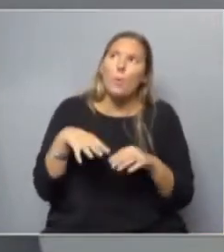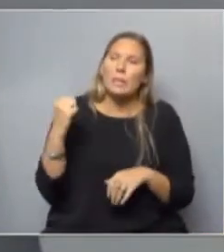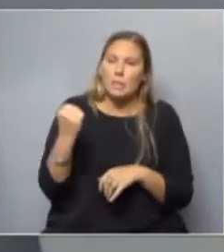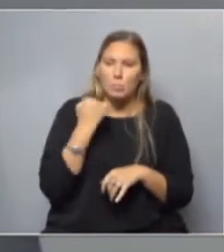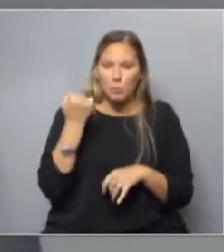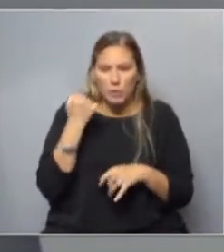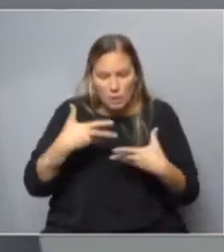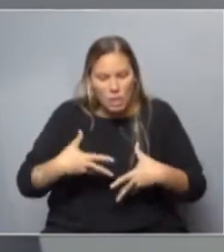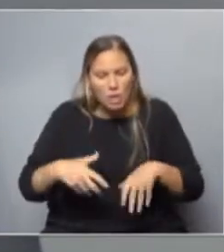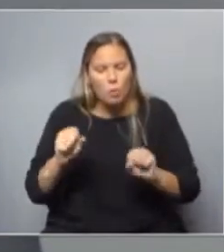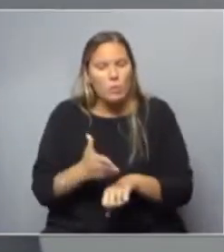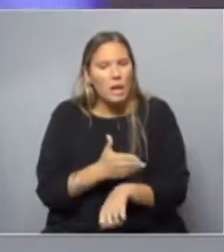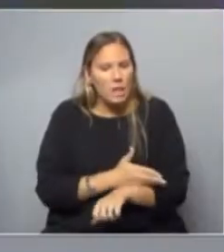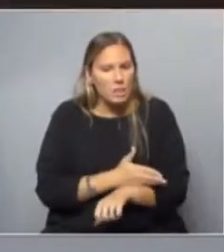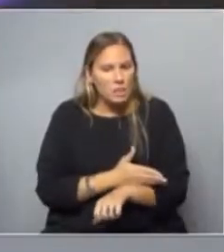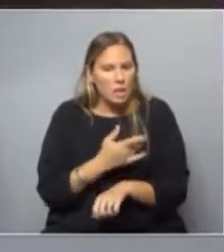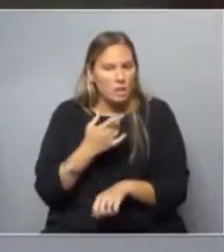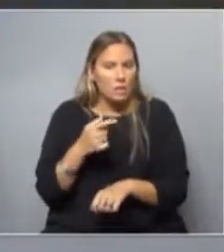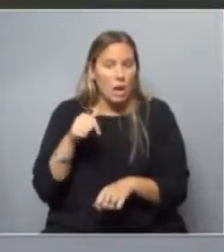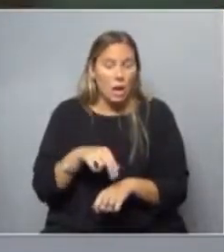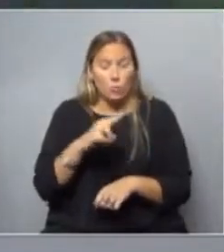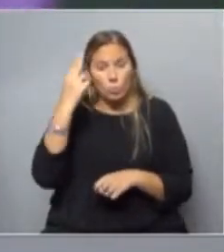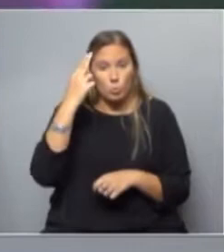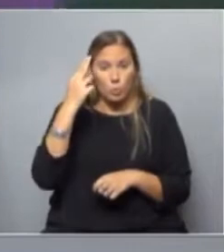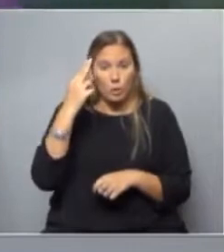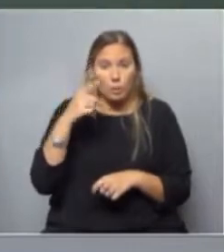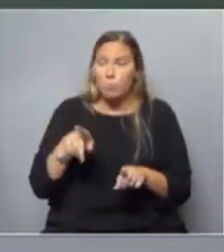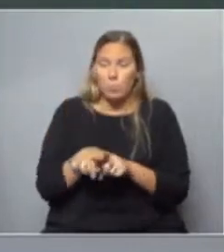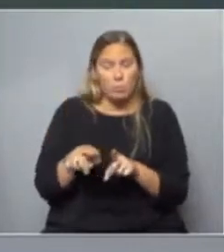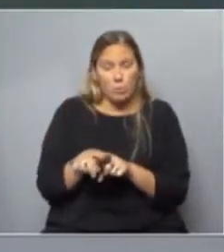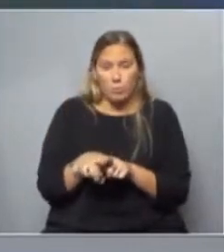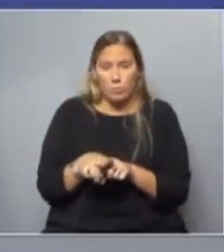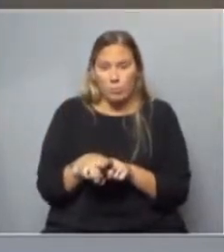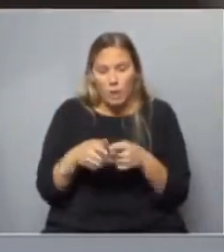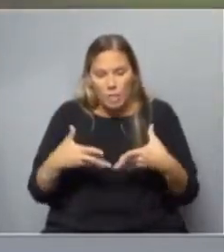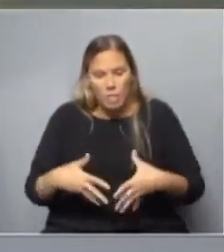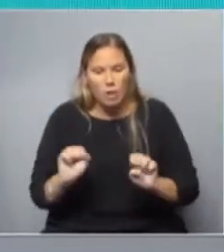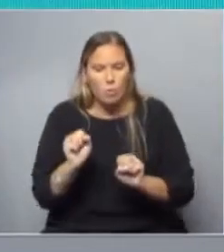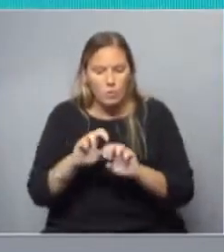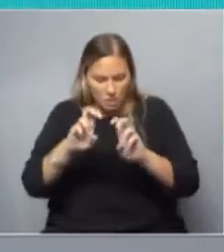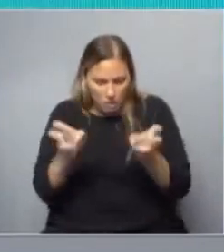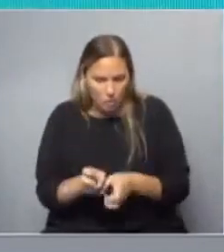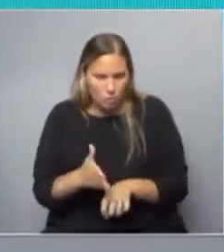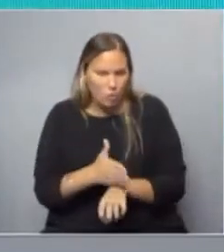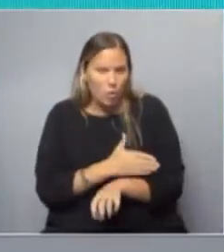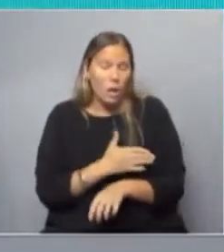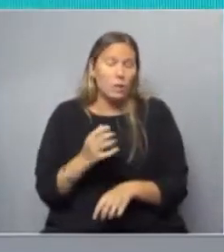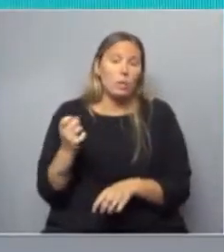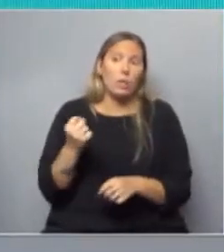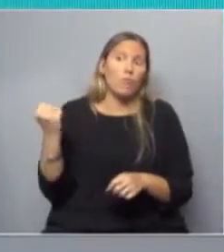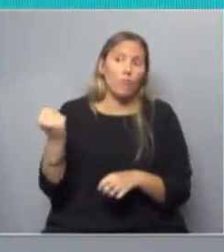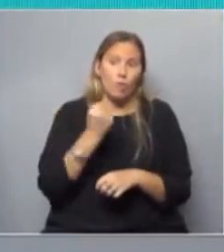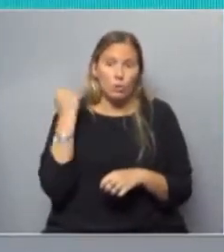también la detección temprana? En realidad, en Uruguay es todo eso que decís. O sea, la detección temprana es fundamental, ¿no?